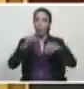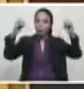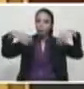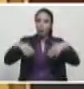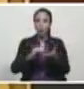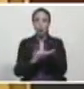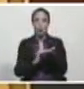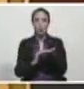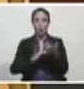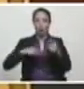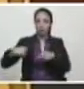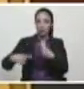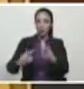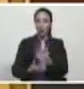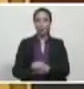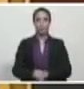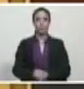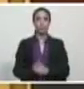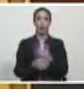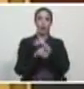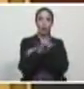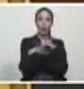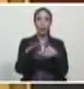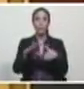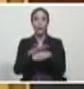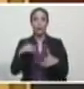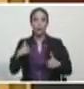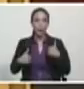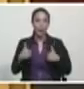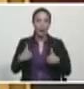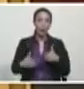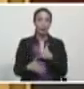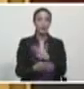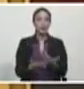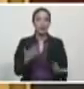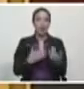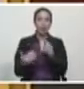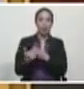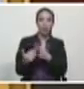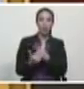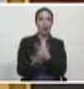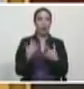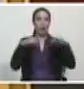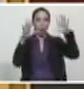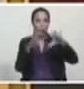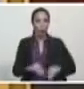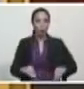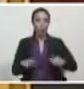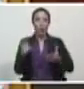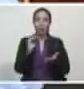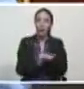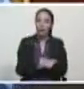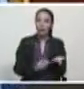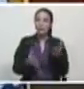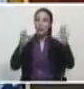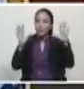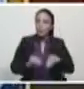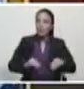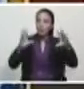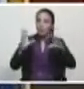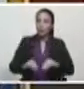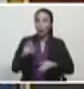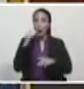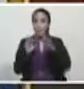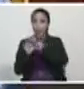Los días lunes, martes y miércoles tuvimos ataque eléctrico hacia el occidente del país. Debe saber el